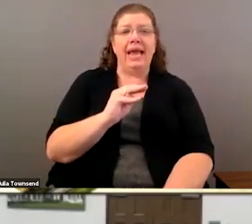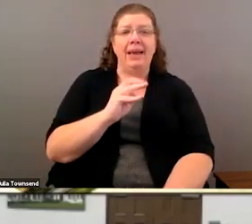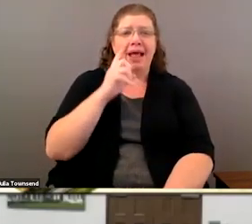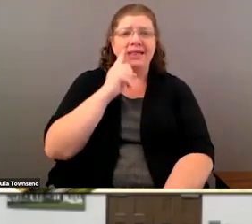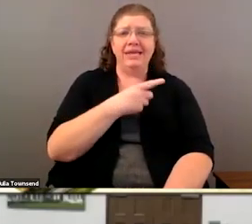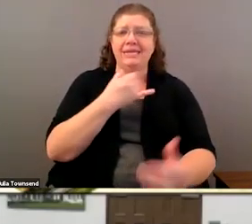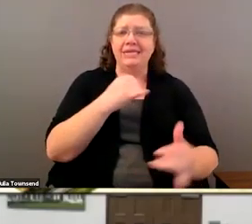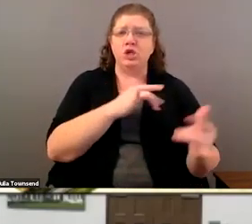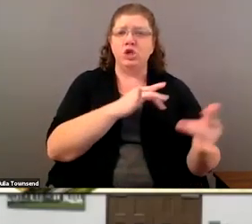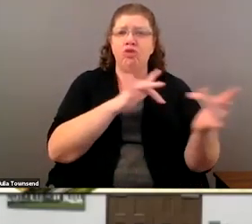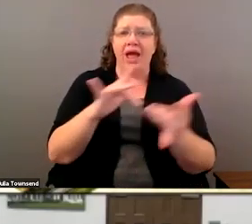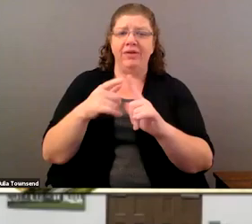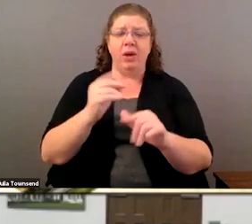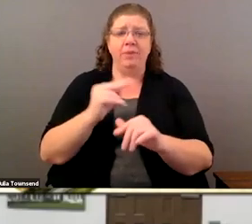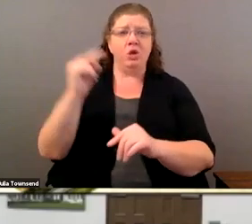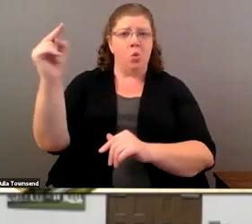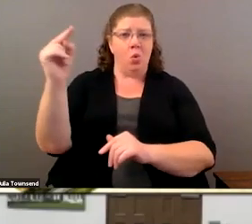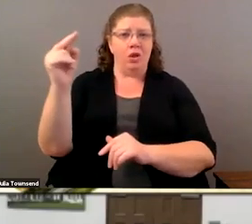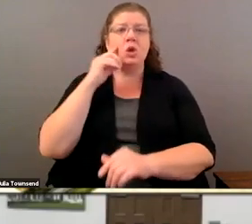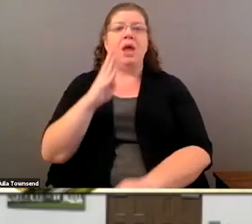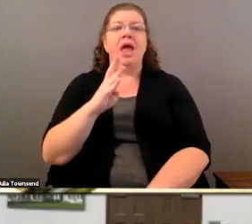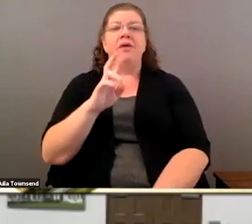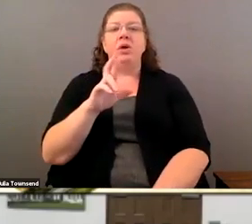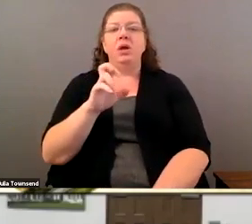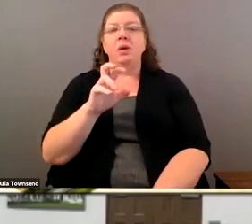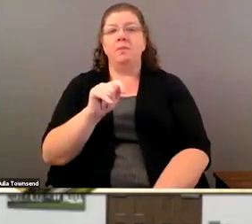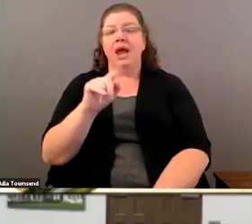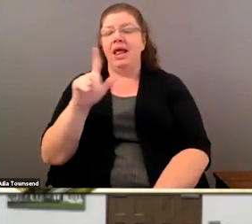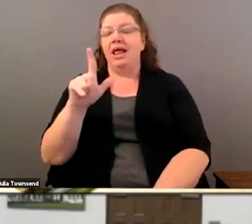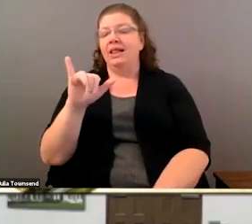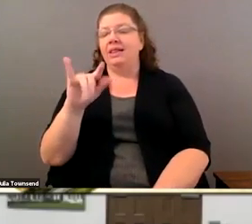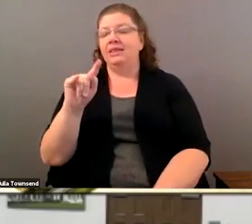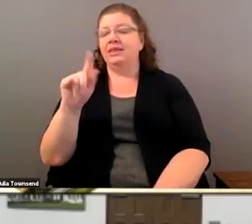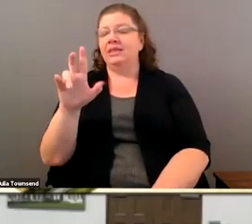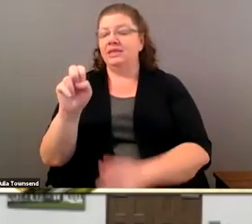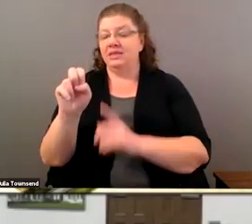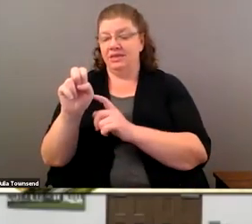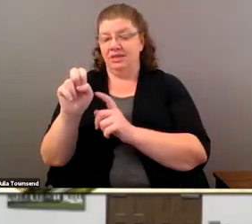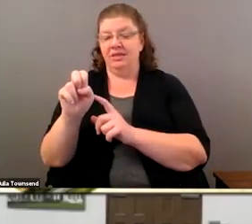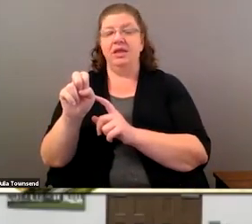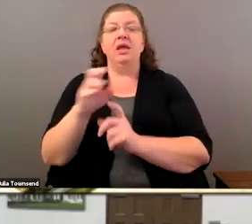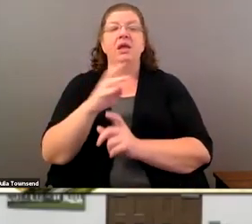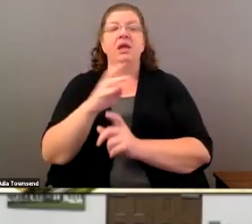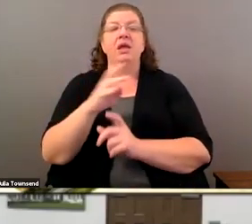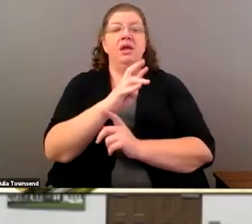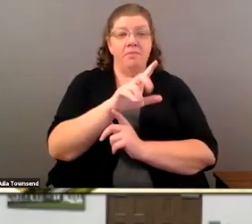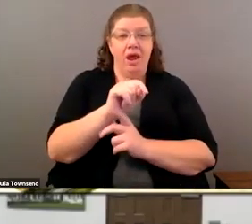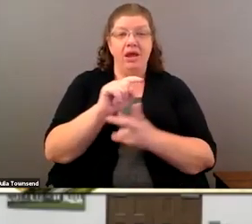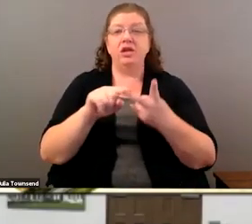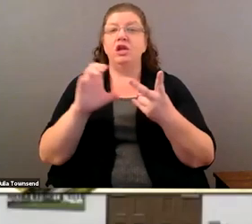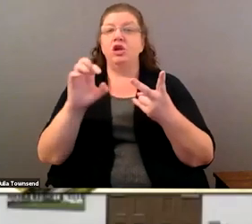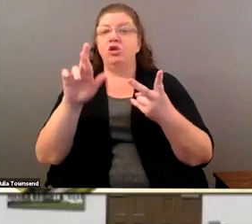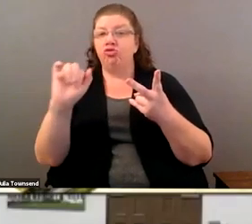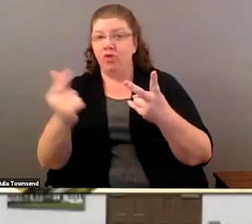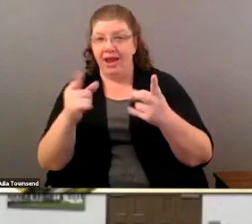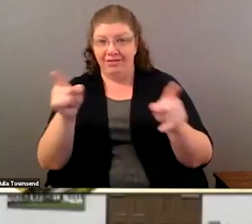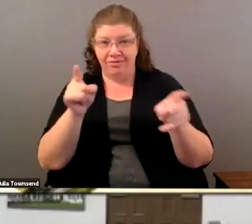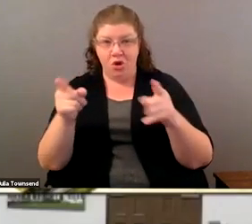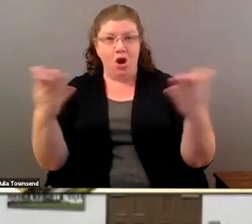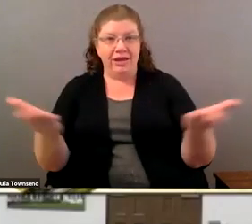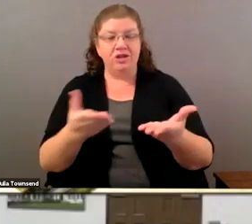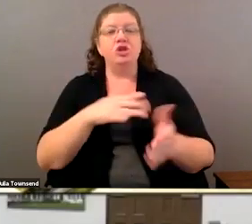está viajando entonces tenemos aprender y brent wright están aquí